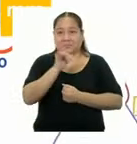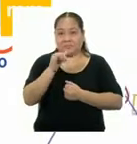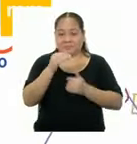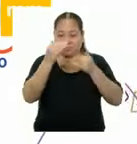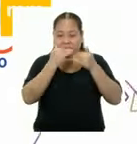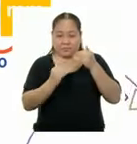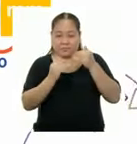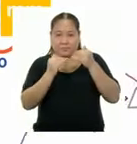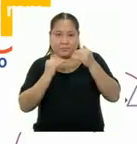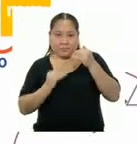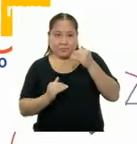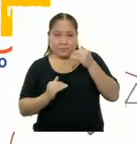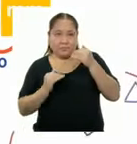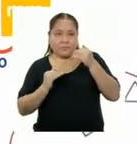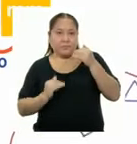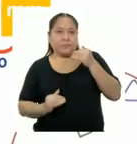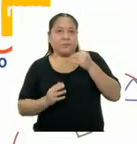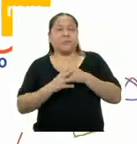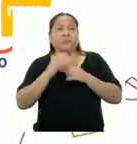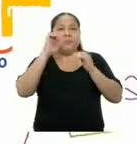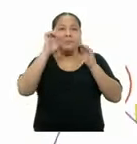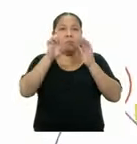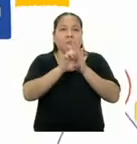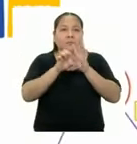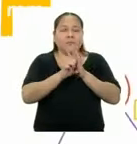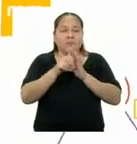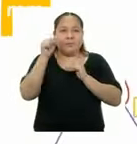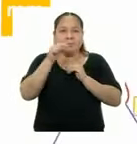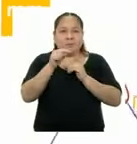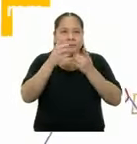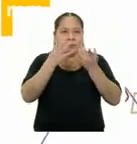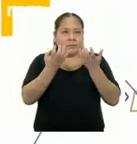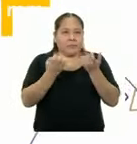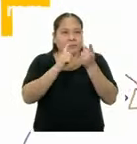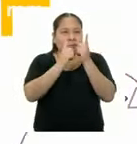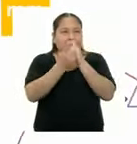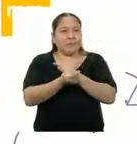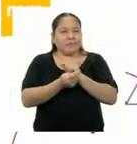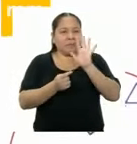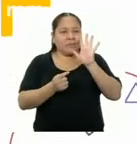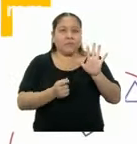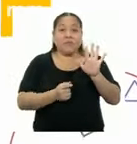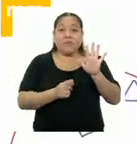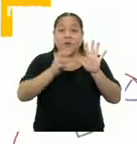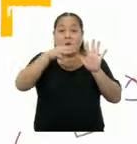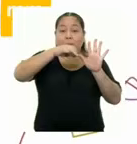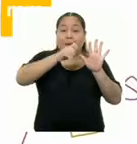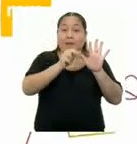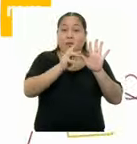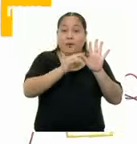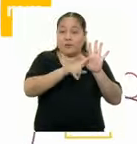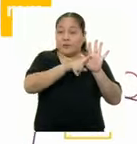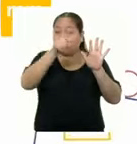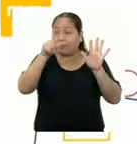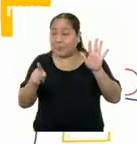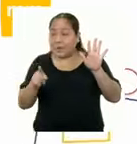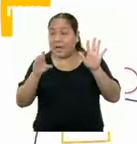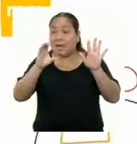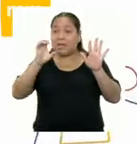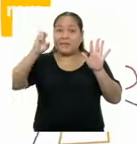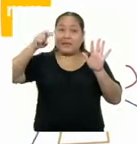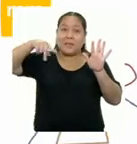ellas. Sí, por ejemplo, si queremos convertir 5 metros a centímetros, tenemos que pasar